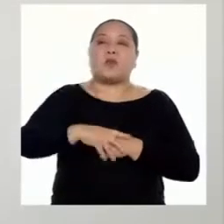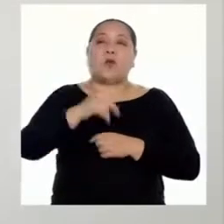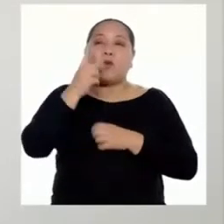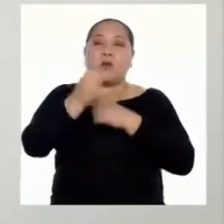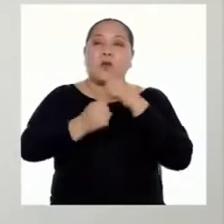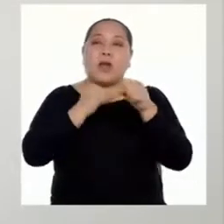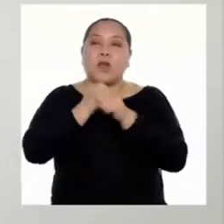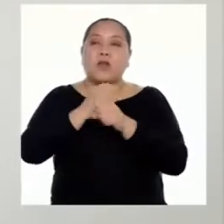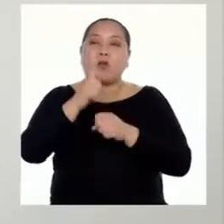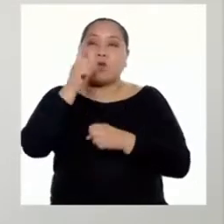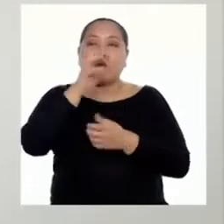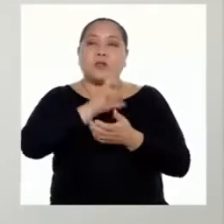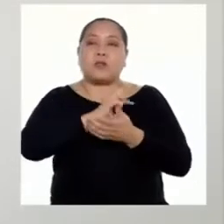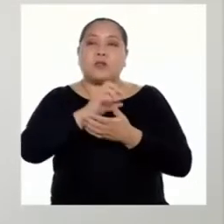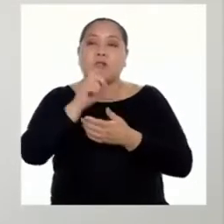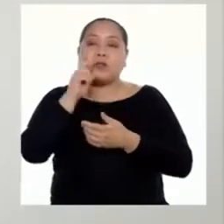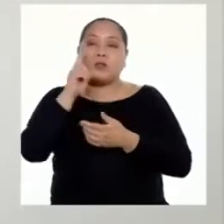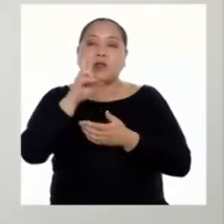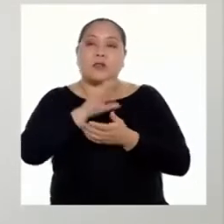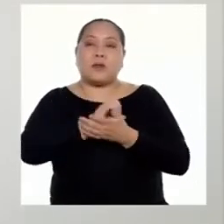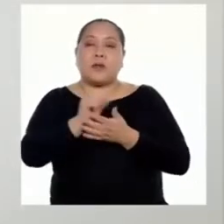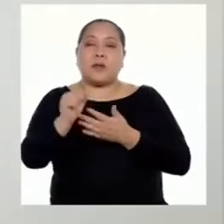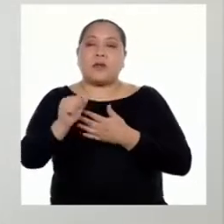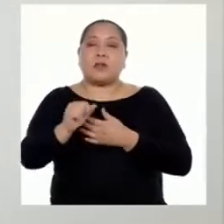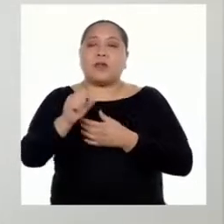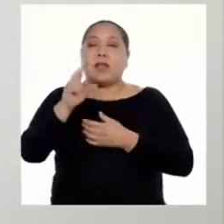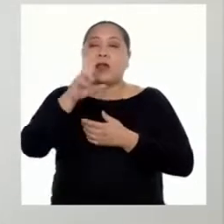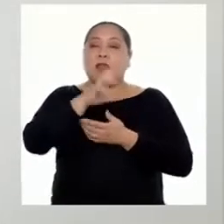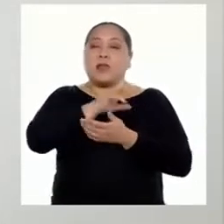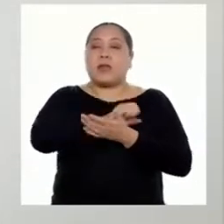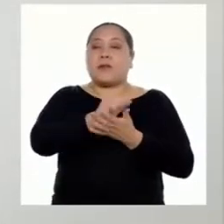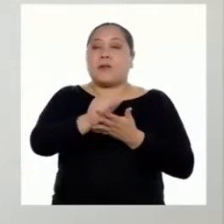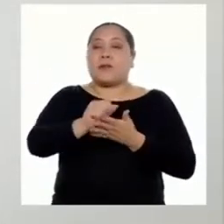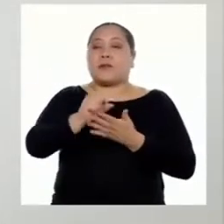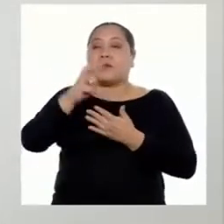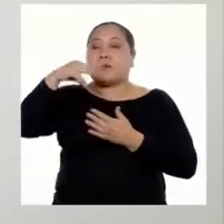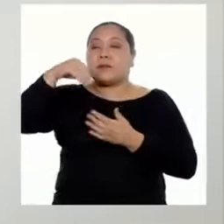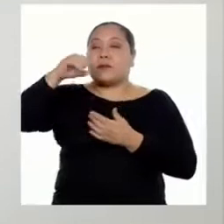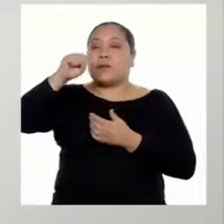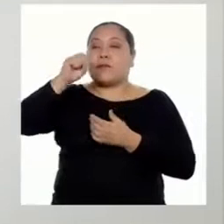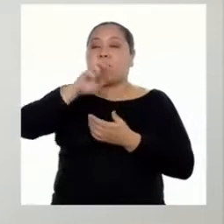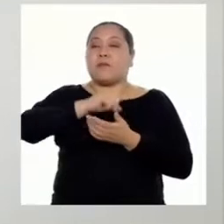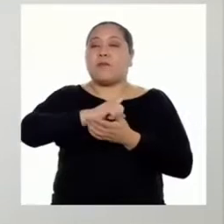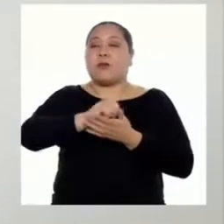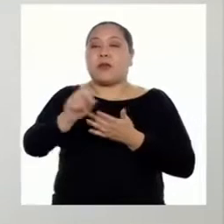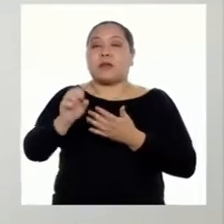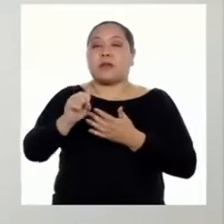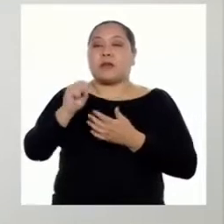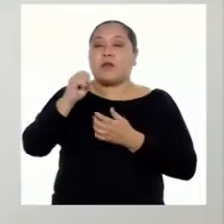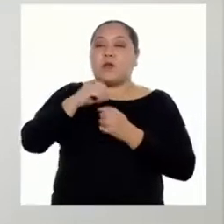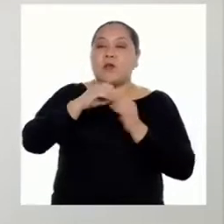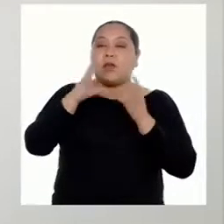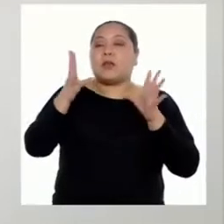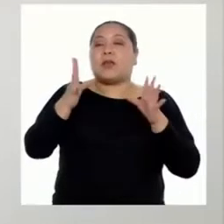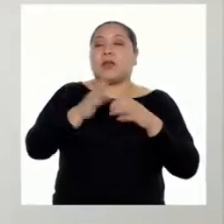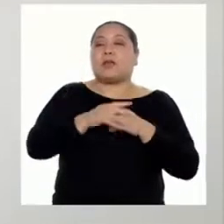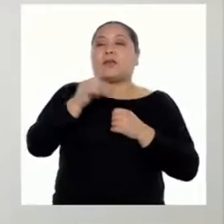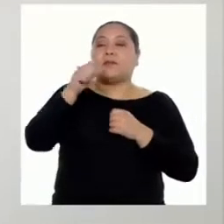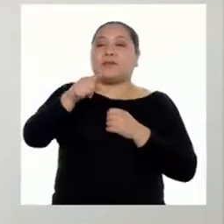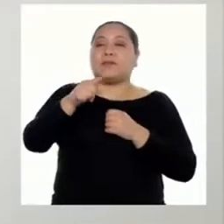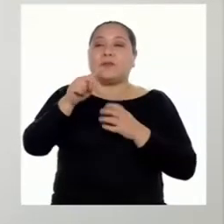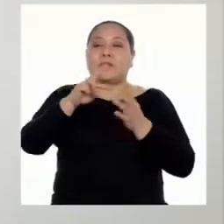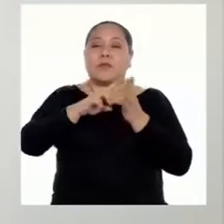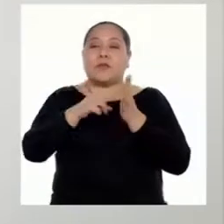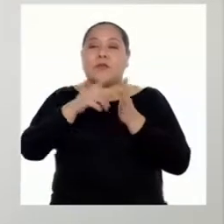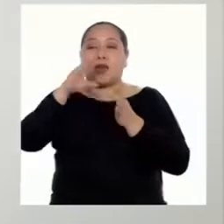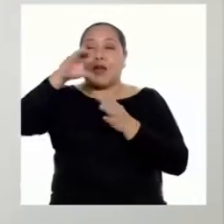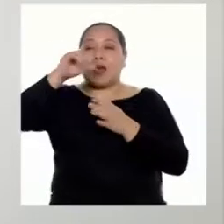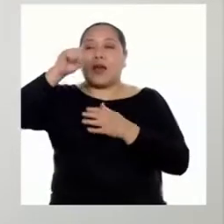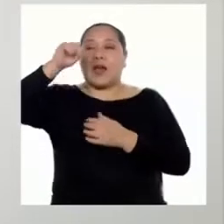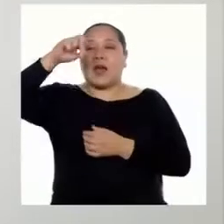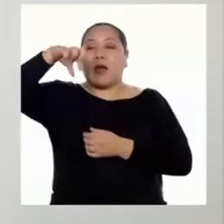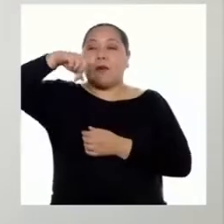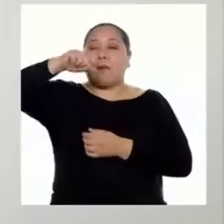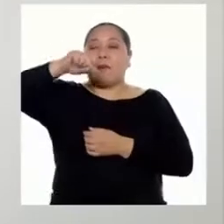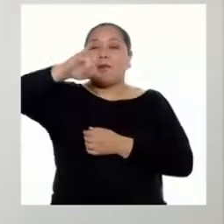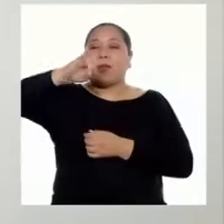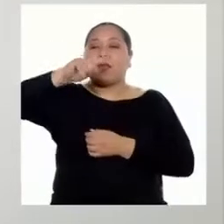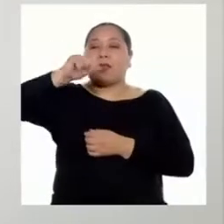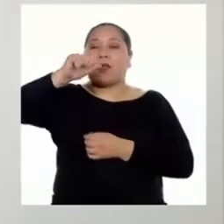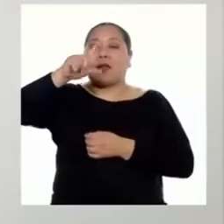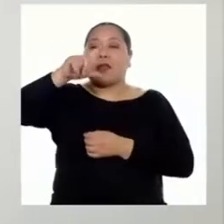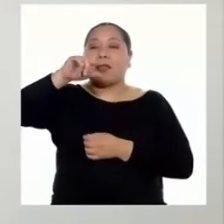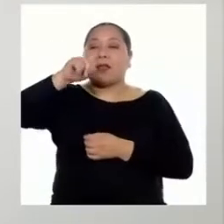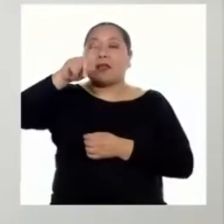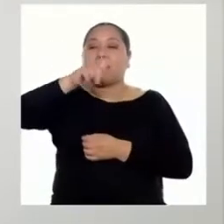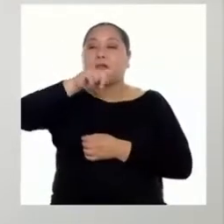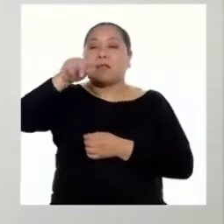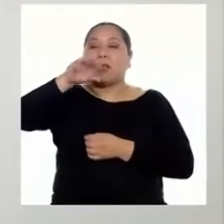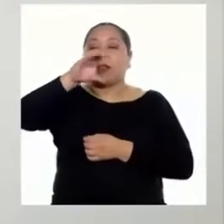mes o día. La tasa de interés está dada por año, así que cuando la capitalización es cada semestre, se